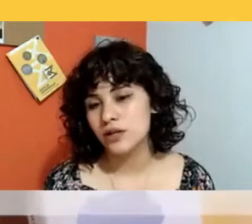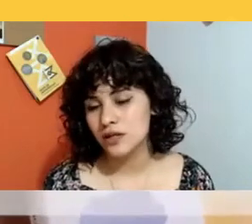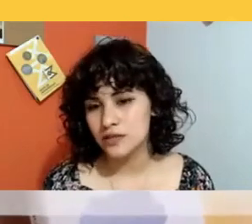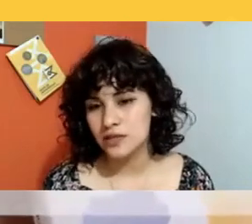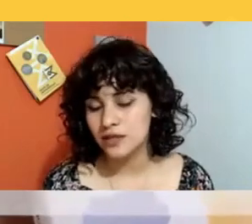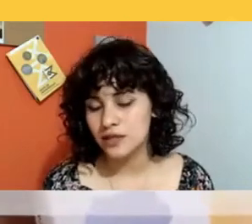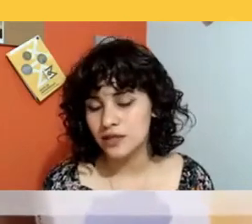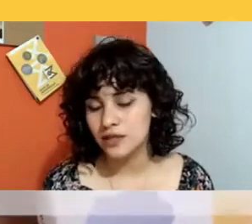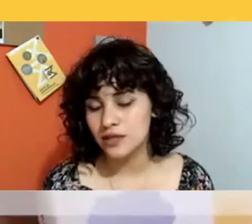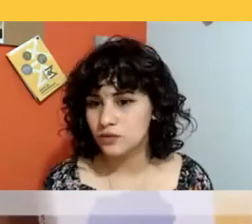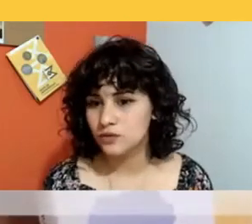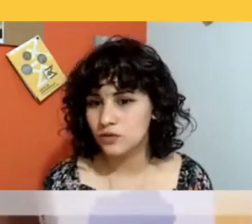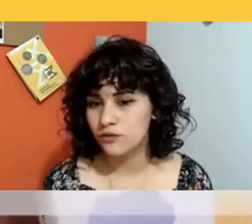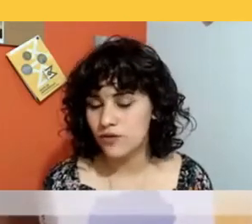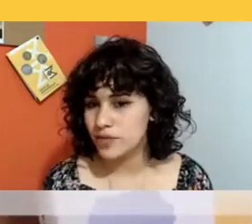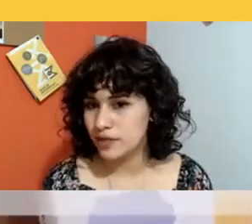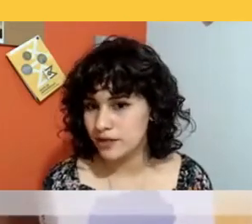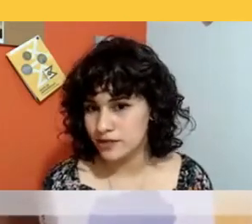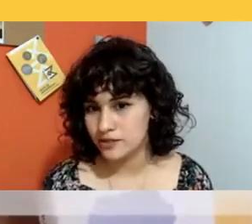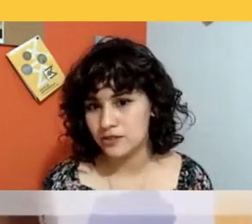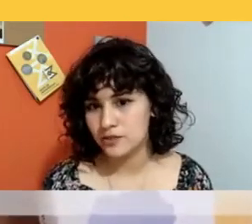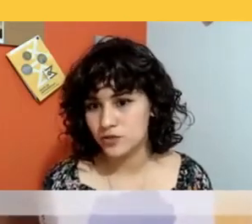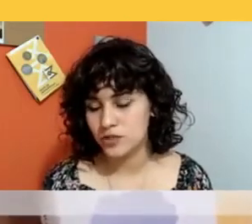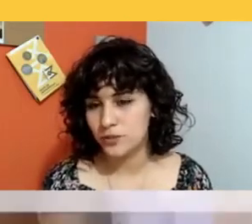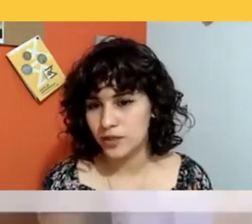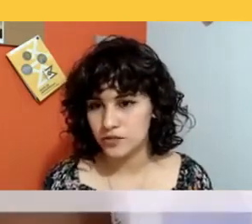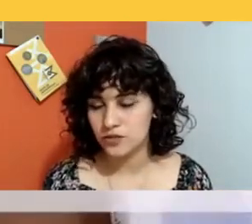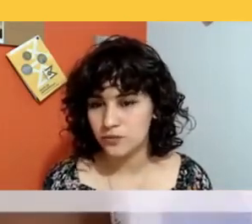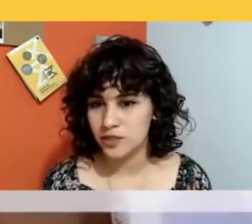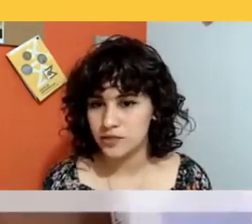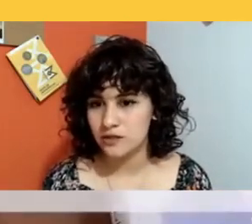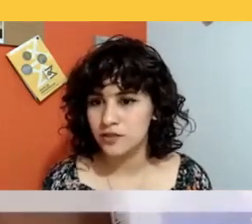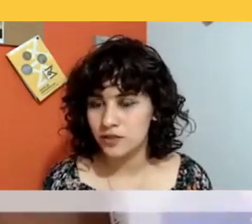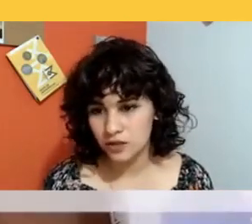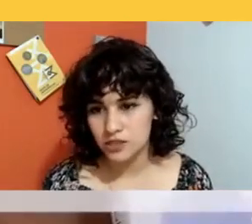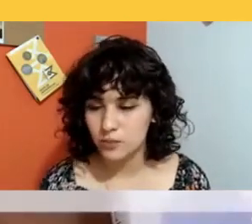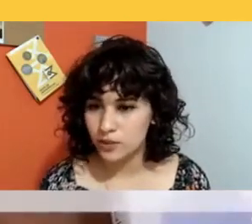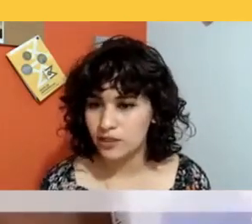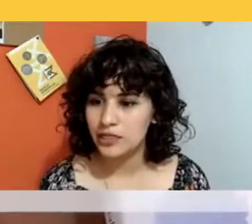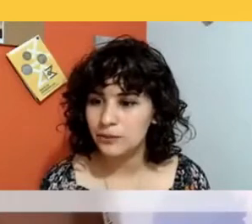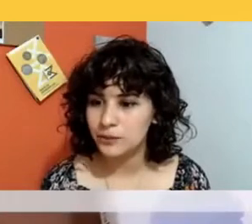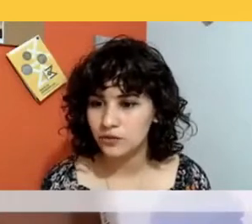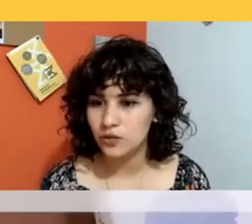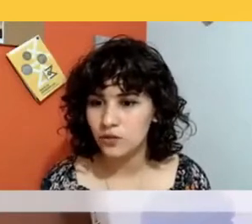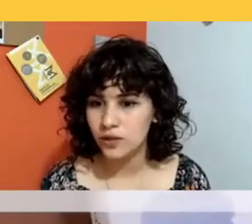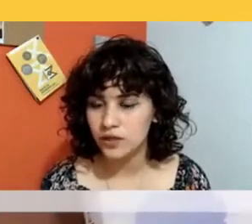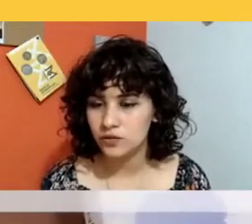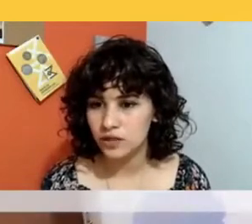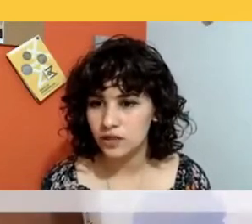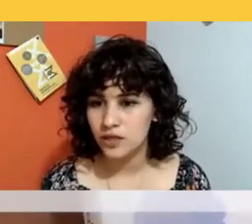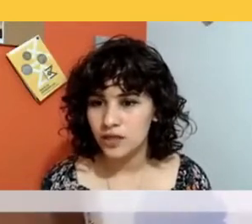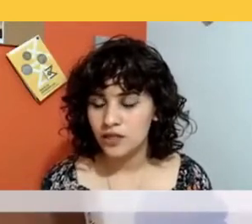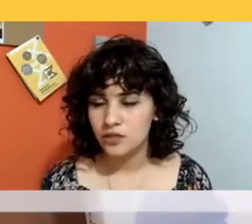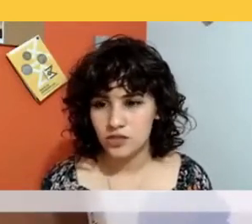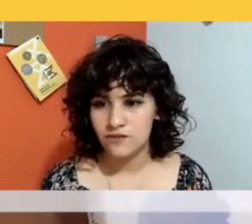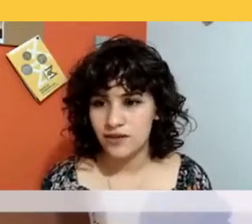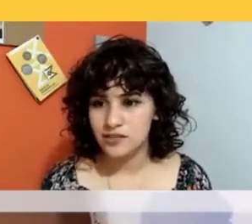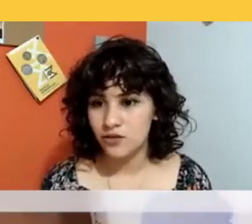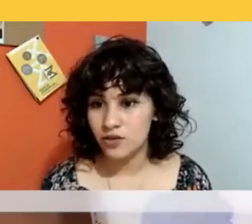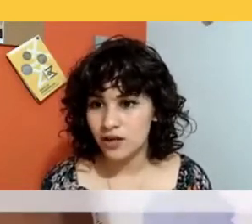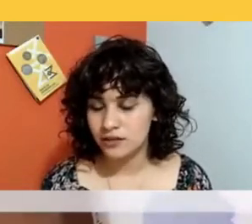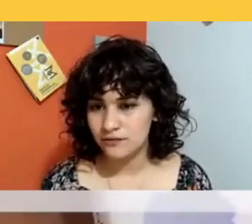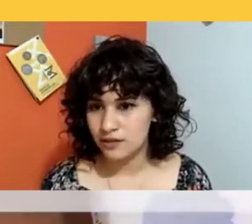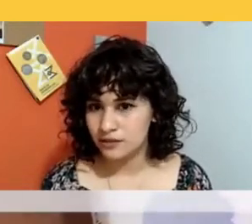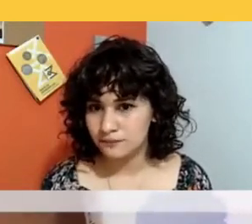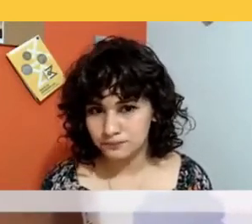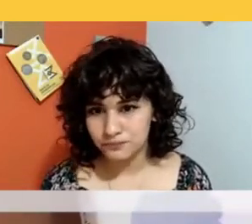en casa con los familiares. Entonces, para eso también está el video y que se pueda ir adaptando a los lugares donde se va a desarrollar